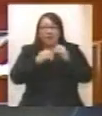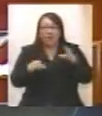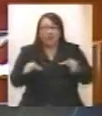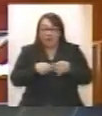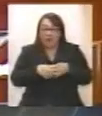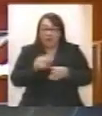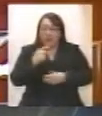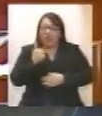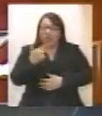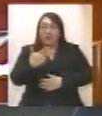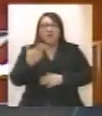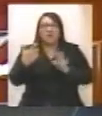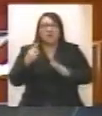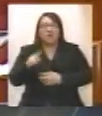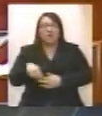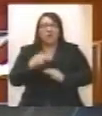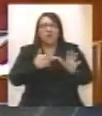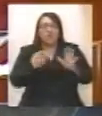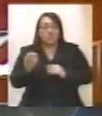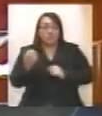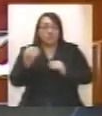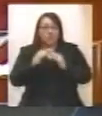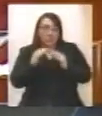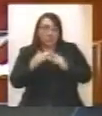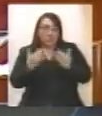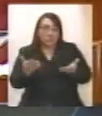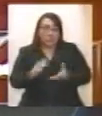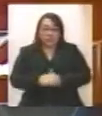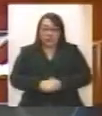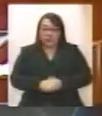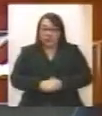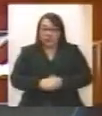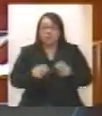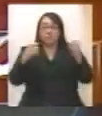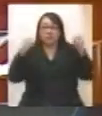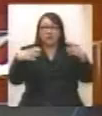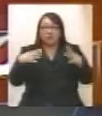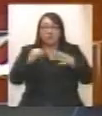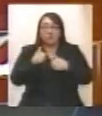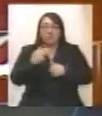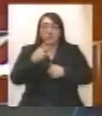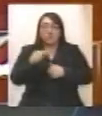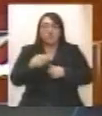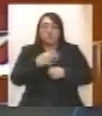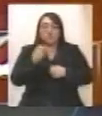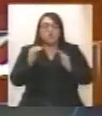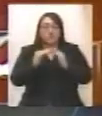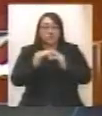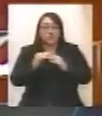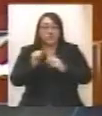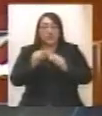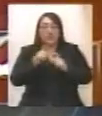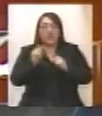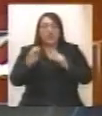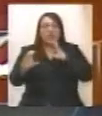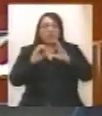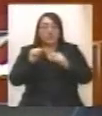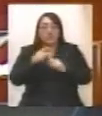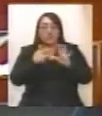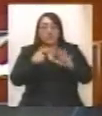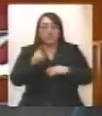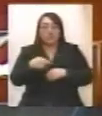saneamiento a 37.800 hogares, electricidad a 2.300 hogares y telecomunicaciones